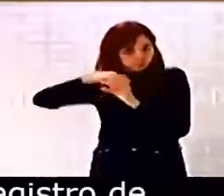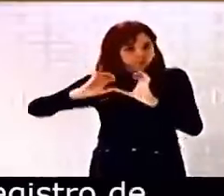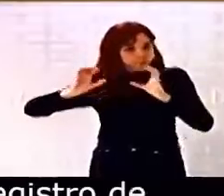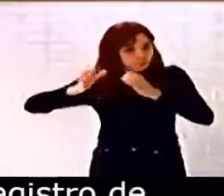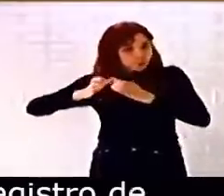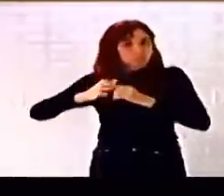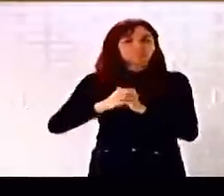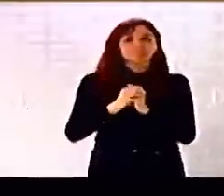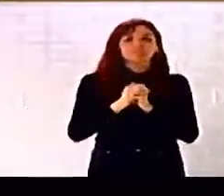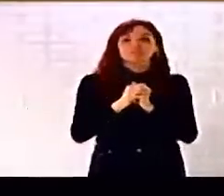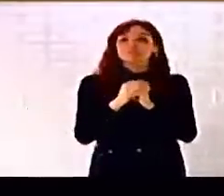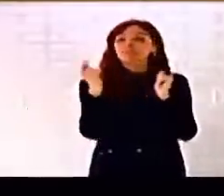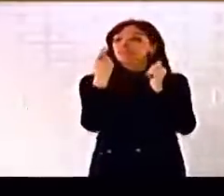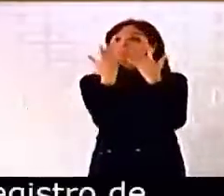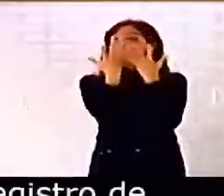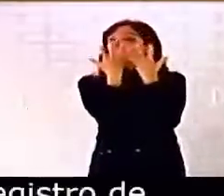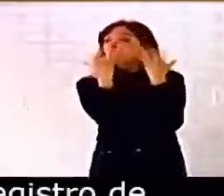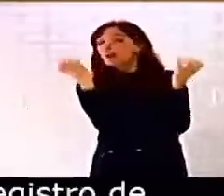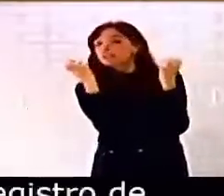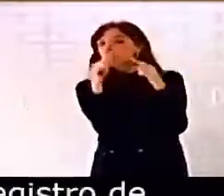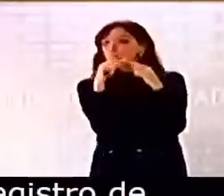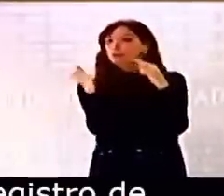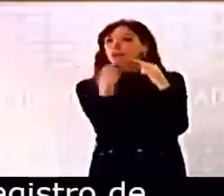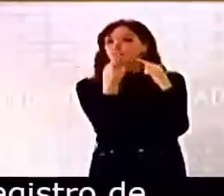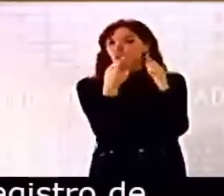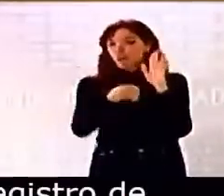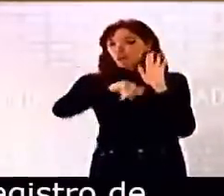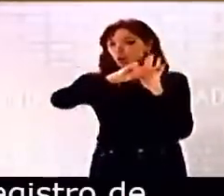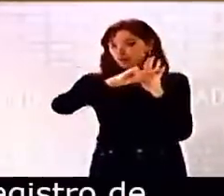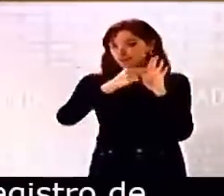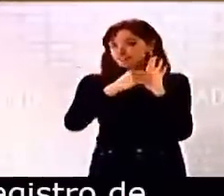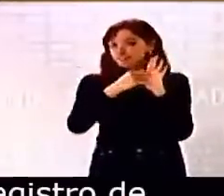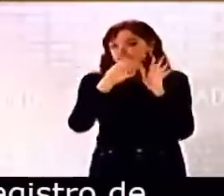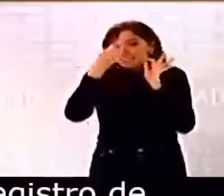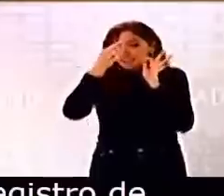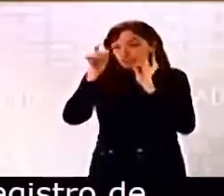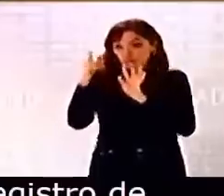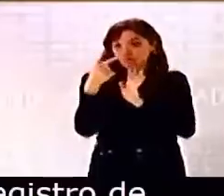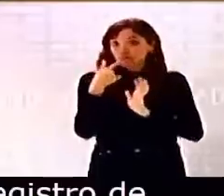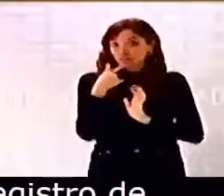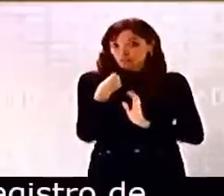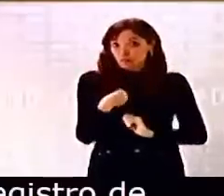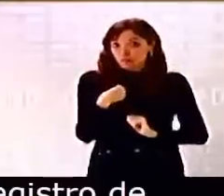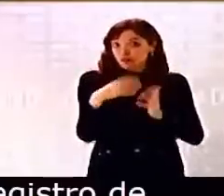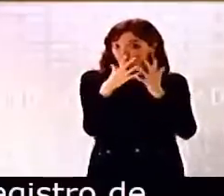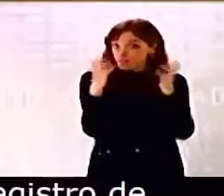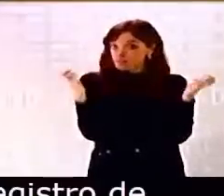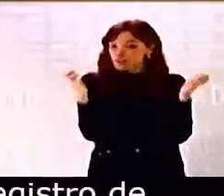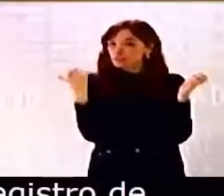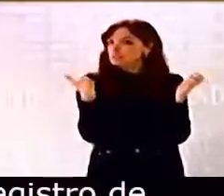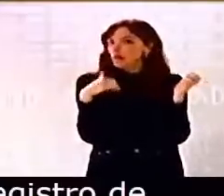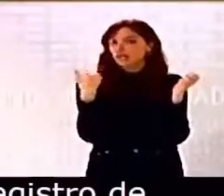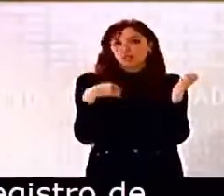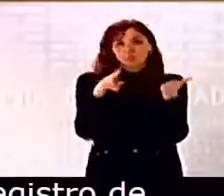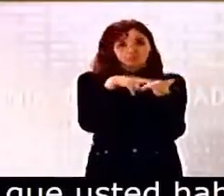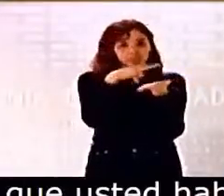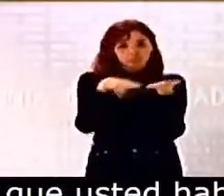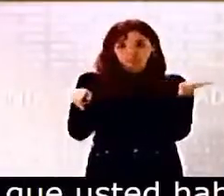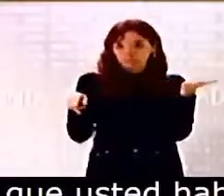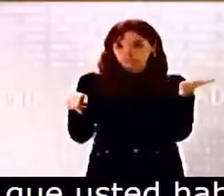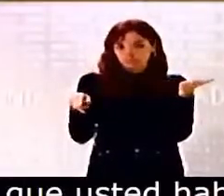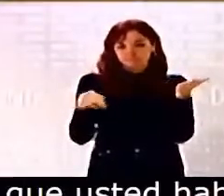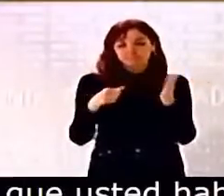esa coletilla en ese epígrafe concretísimo del que usted habla, ya se eliminó.